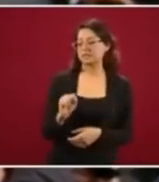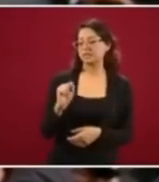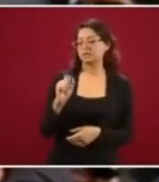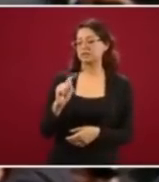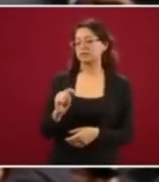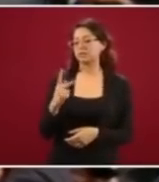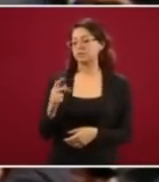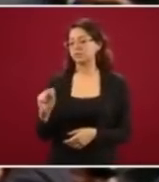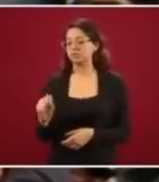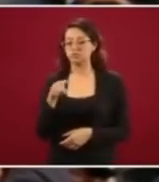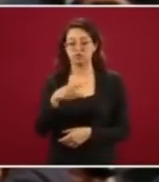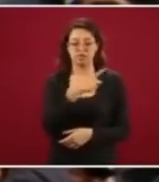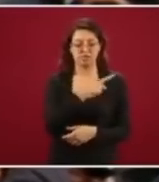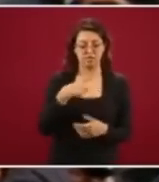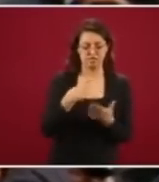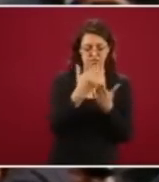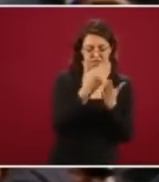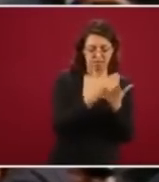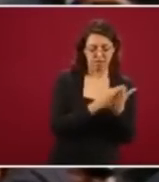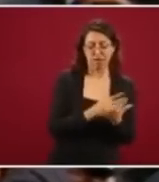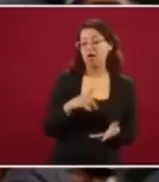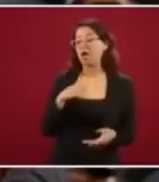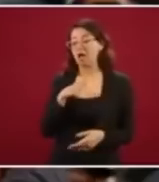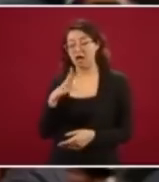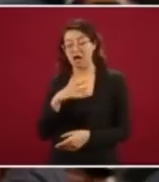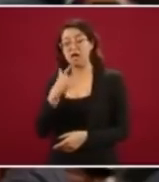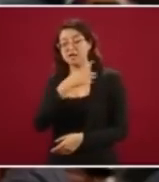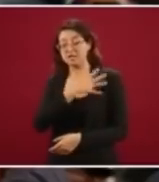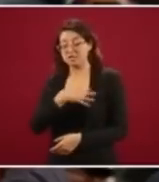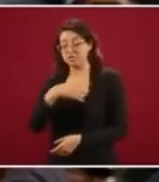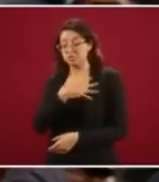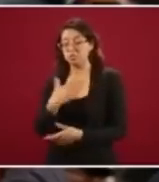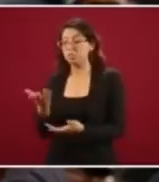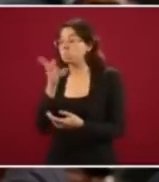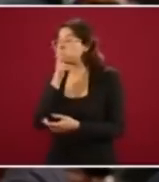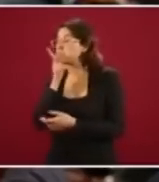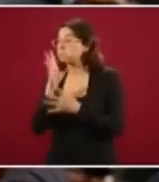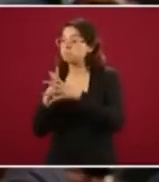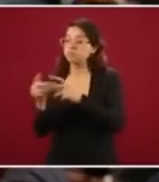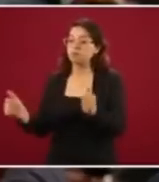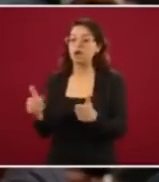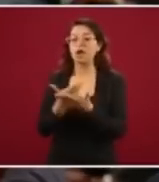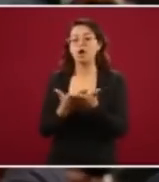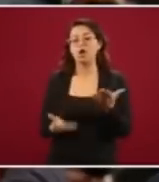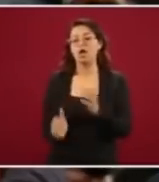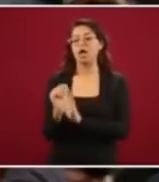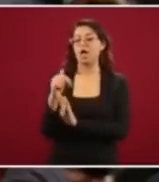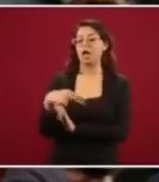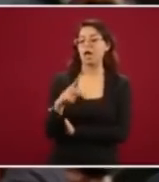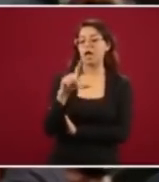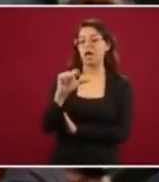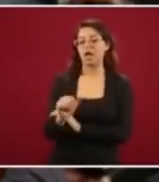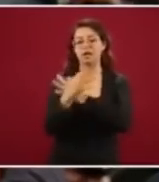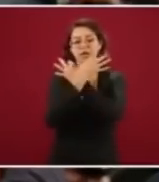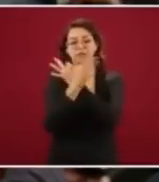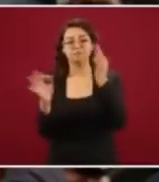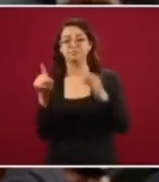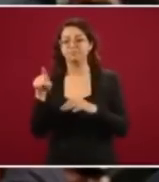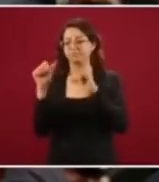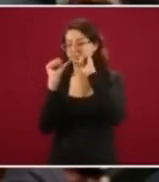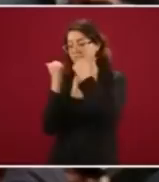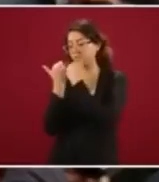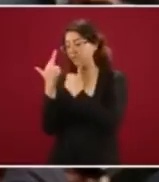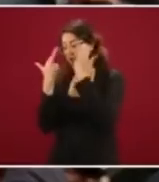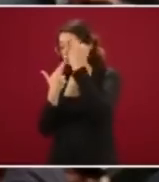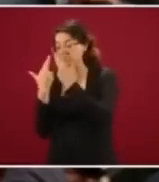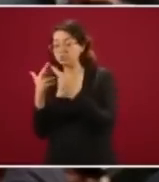hijo de 6 años huérfano. Ante los hechos, la ANDA ha declarado a los medios que no le corresponde a la asociación revisar